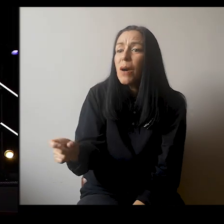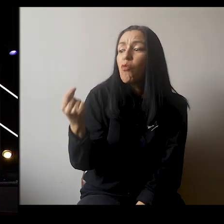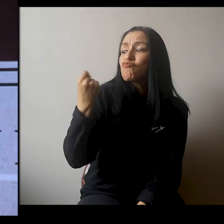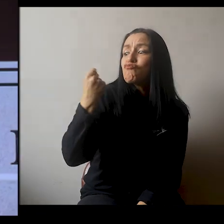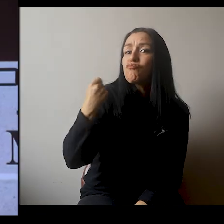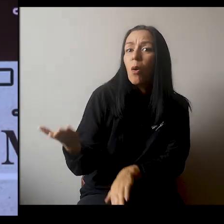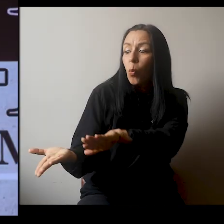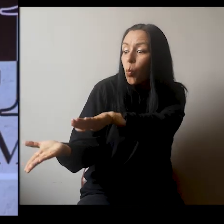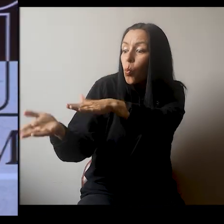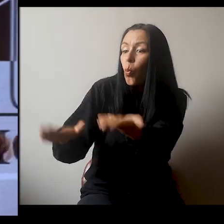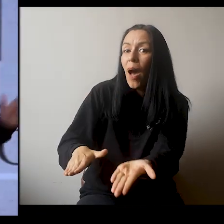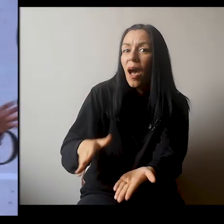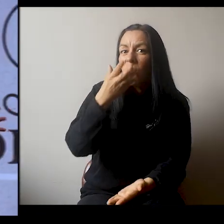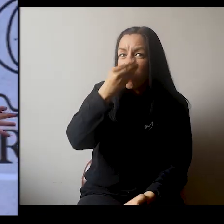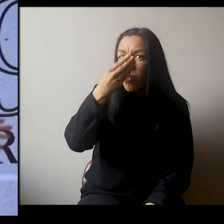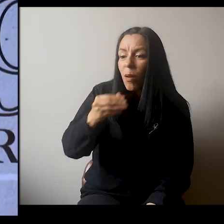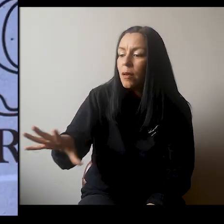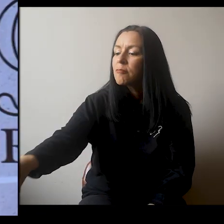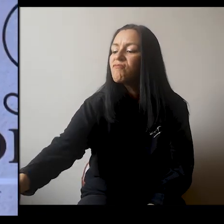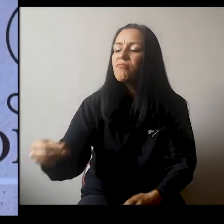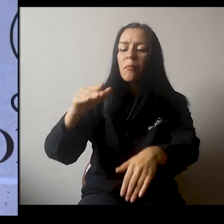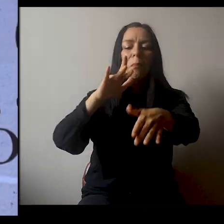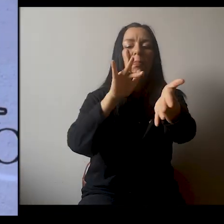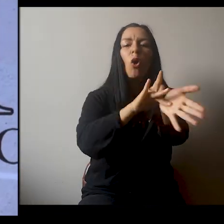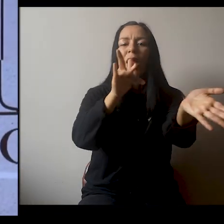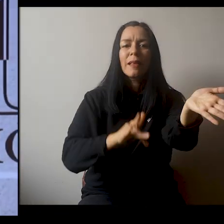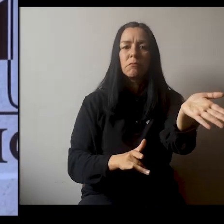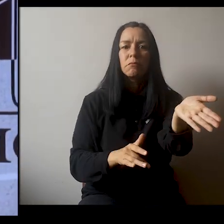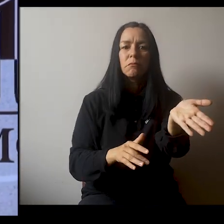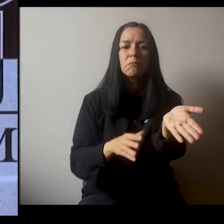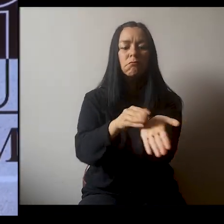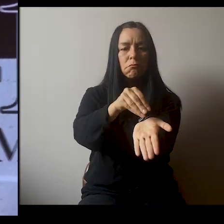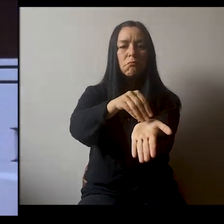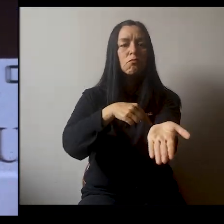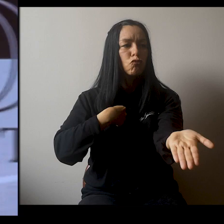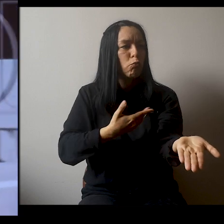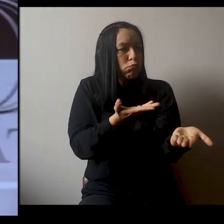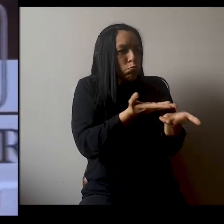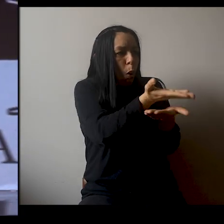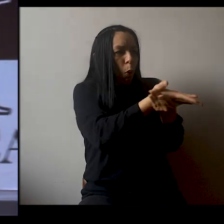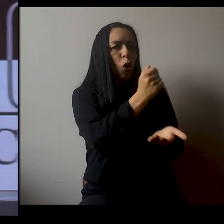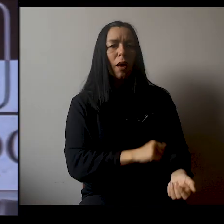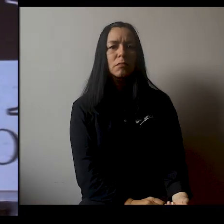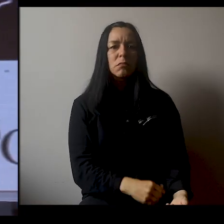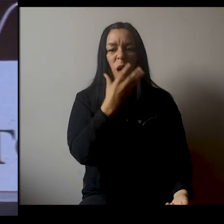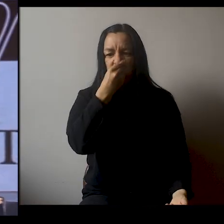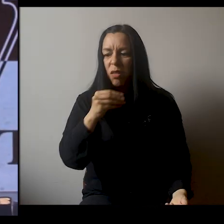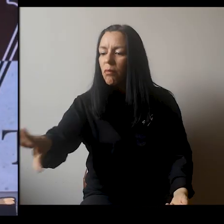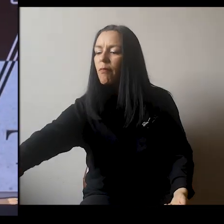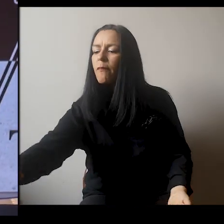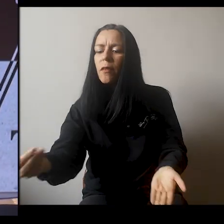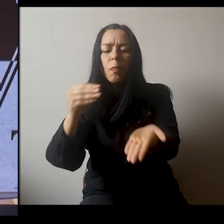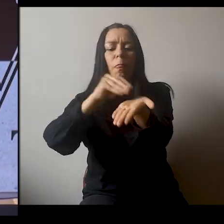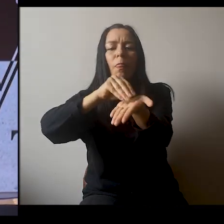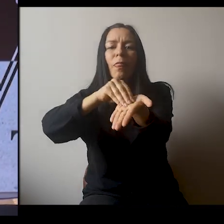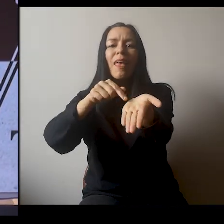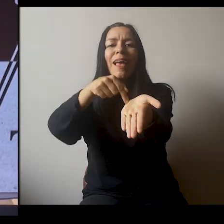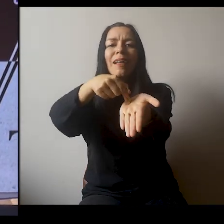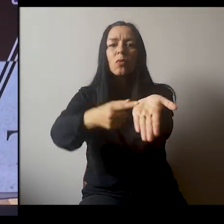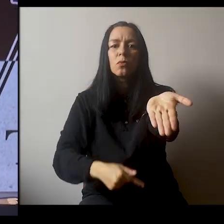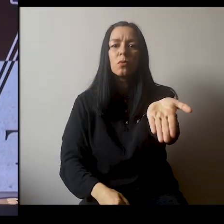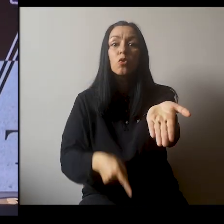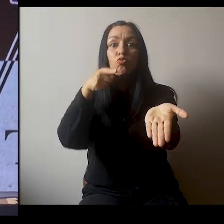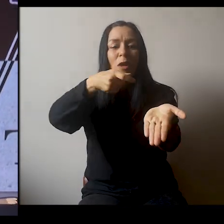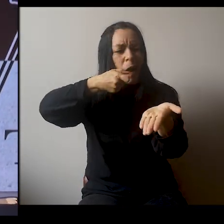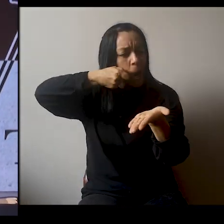trajeran la mucosa de alguien que acababa de morir. Y él les dijo: y yo les propongo que pongan ese virus